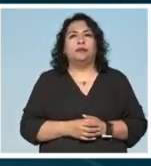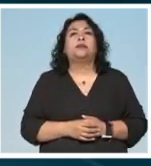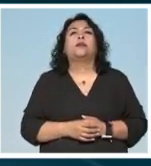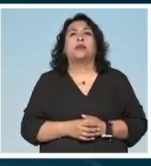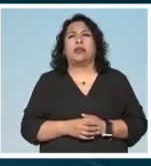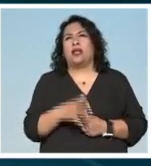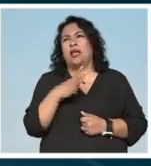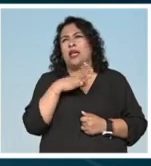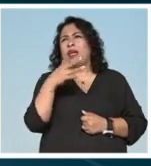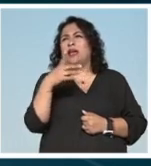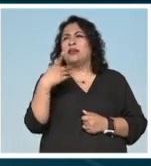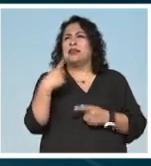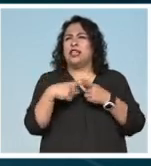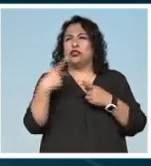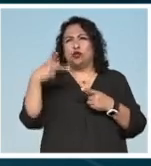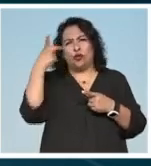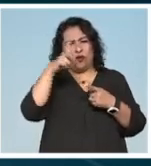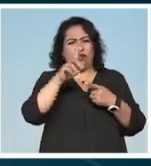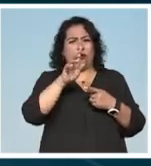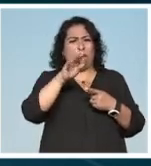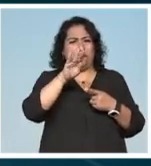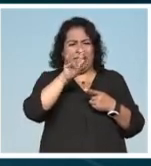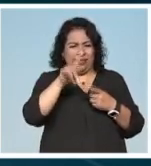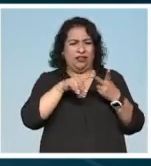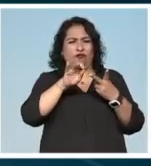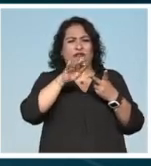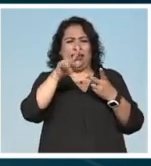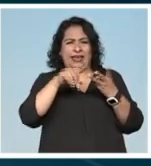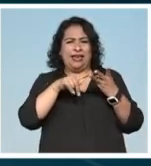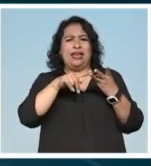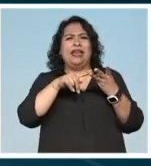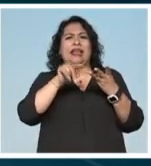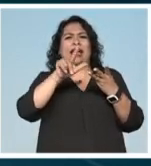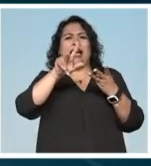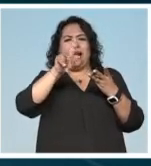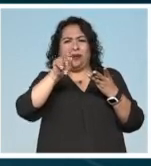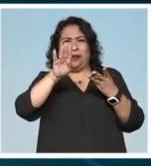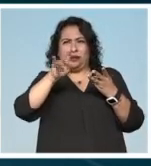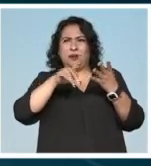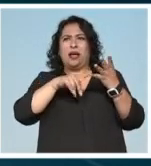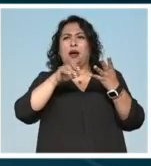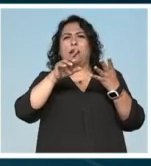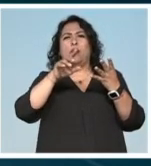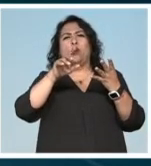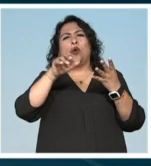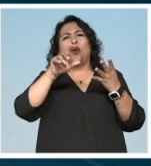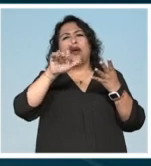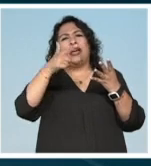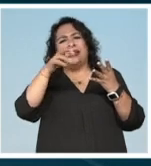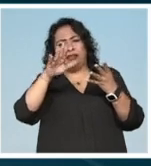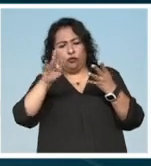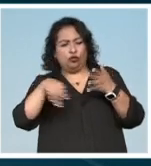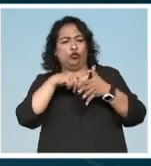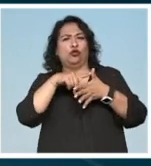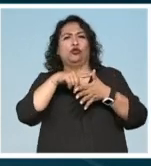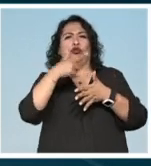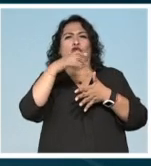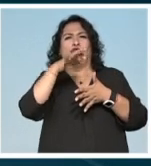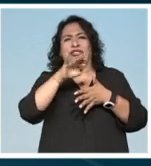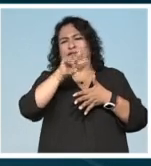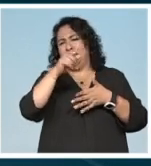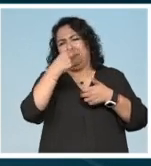Con piezas de Leopoldo Méndez, Manuel Felgueres, Manuel Álvarez Bravo, Quillota Ota, Arturo García Bustos y Jorge González Camarena,